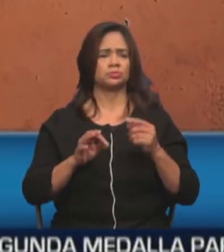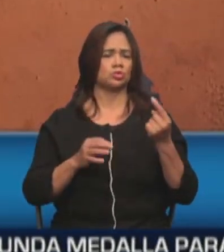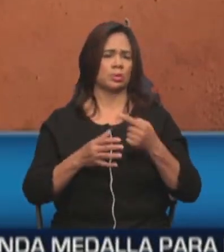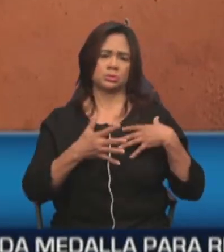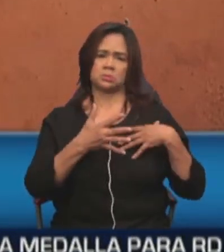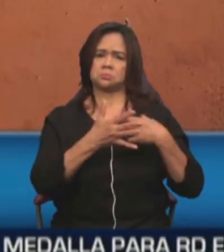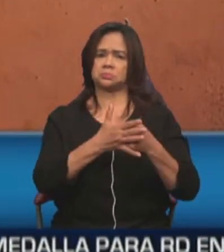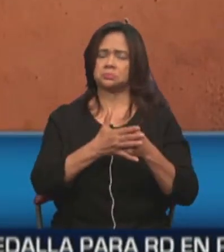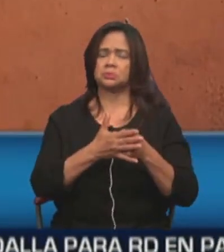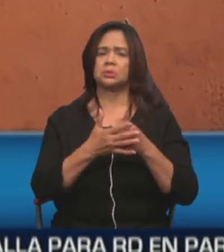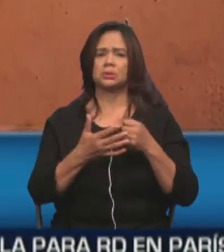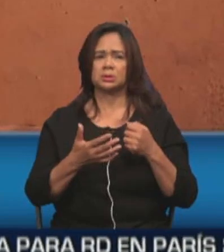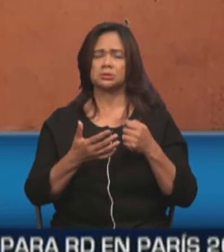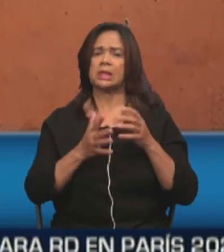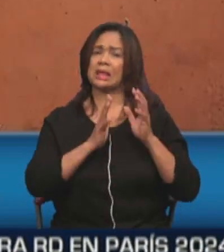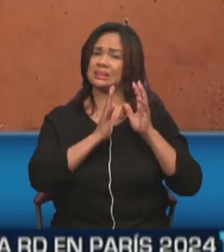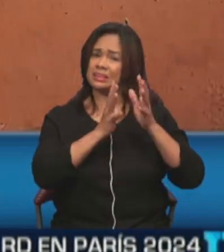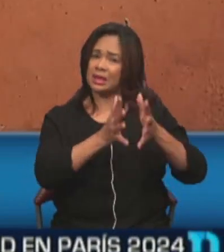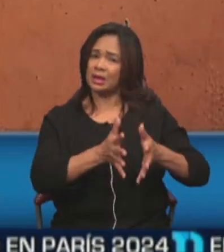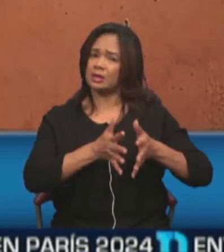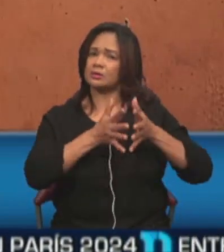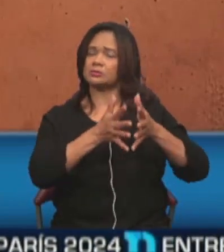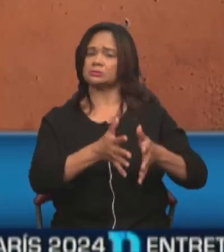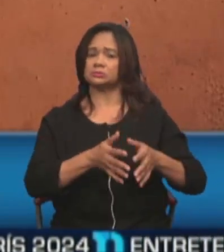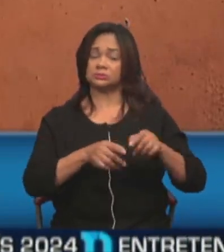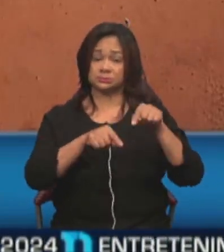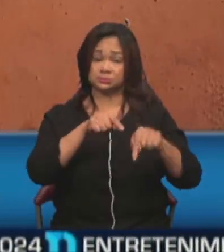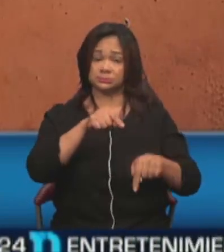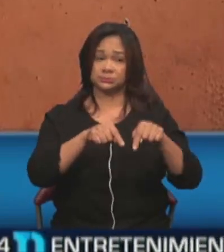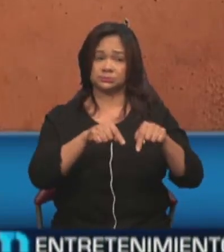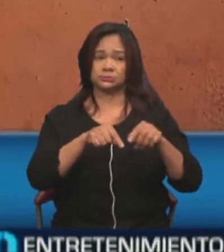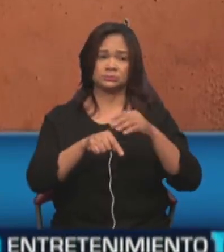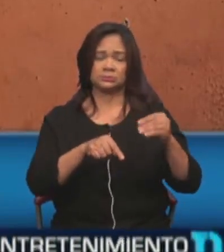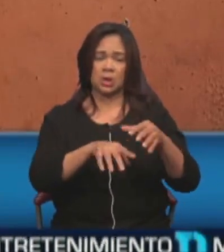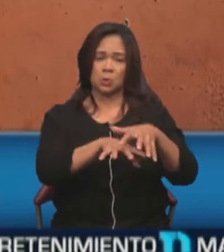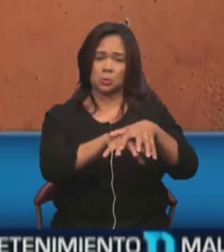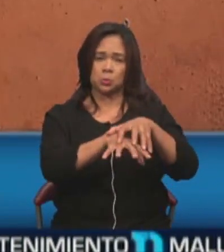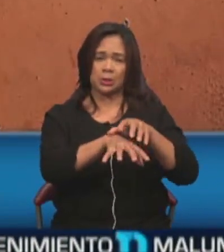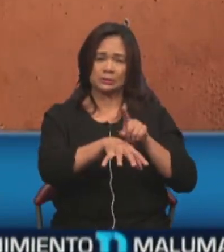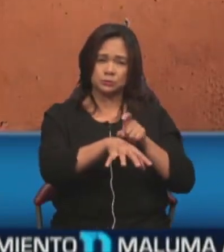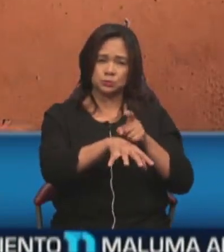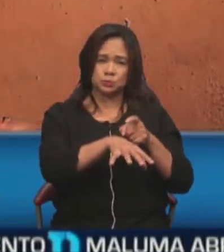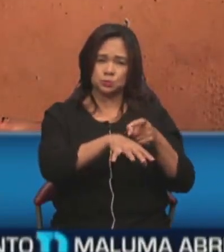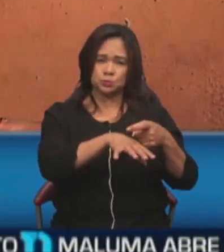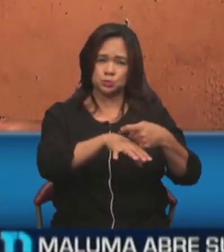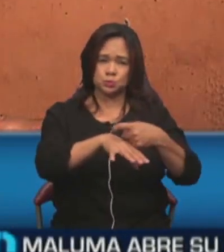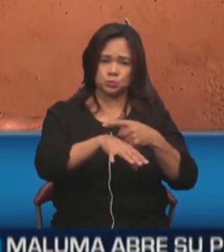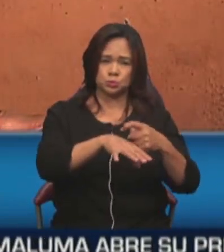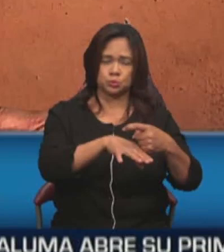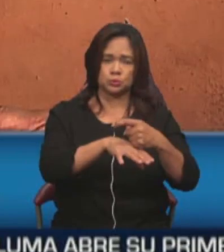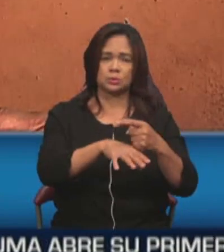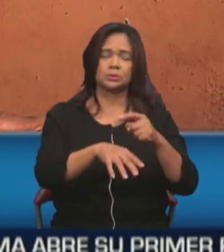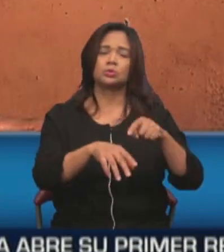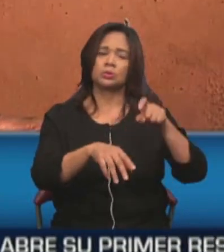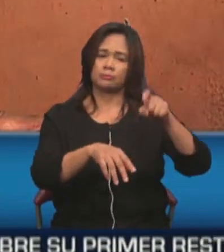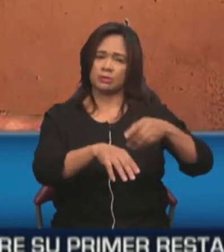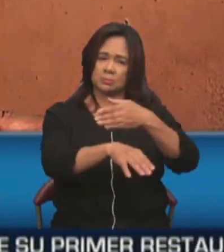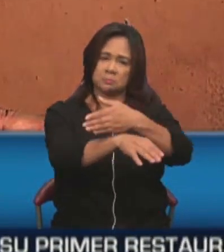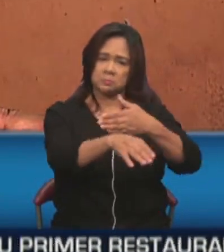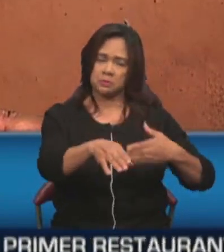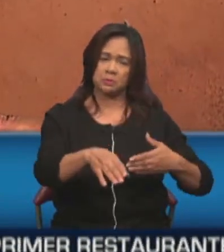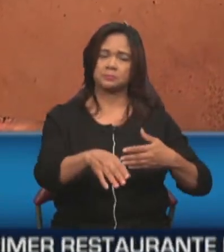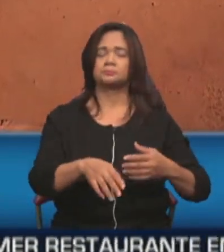trombosis. Y se descuidaron tanto que el pie de mi hermano ya estaba cogiendo gusano. Entonces, por eso fue que tuvimos que